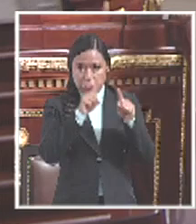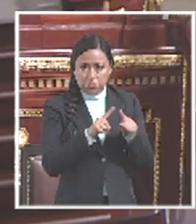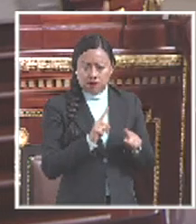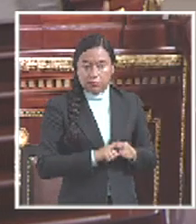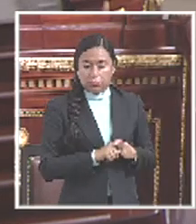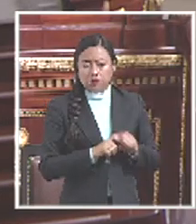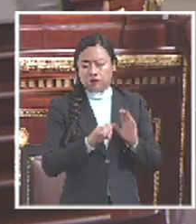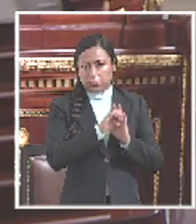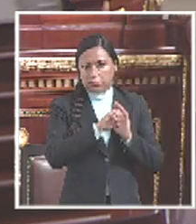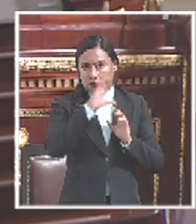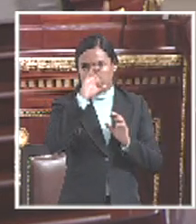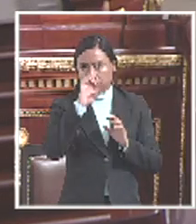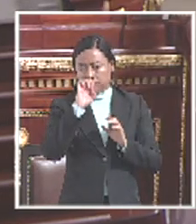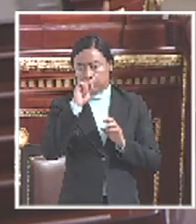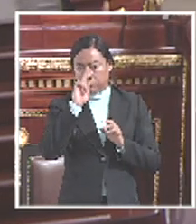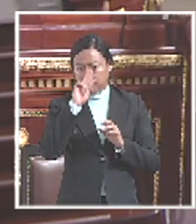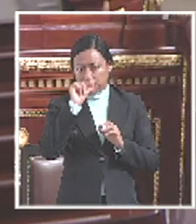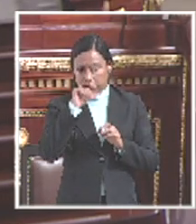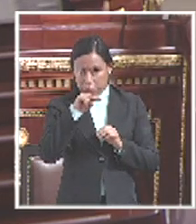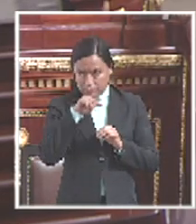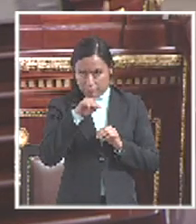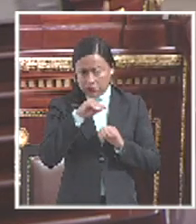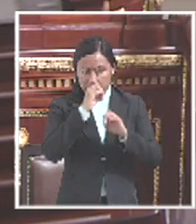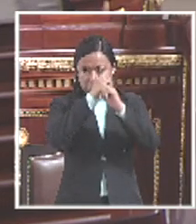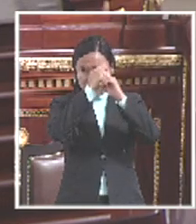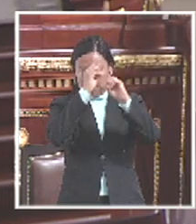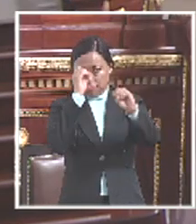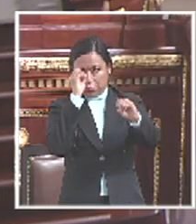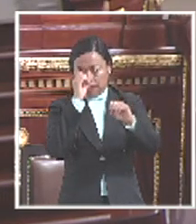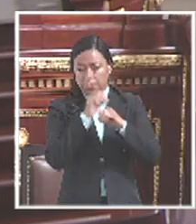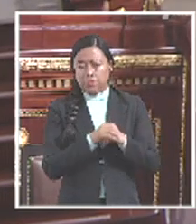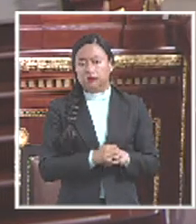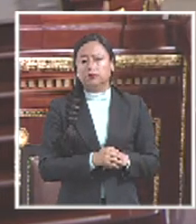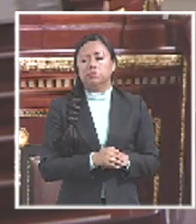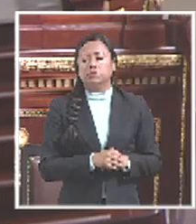del CETRAM de observatorio, y